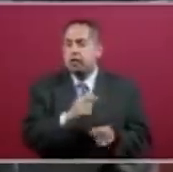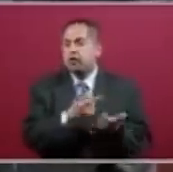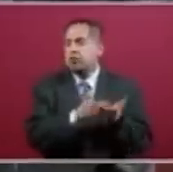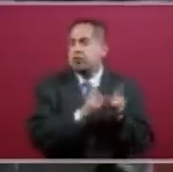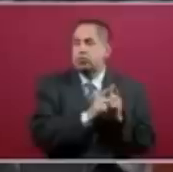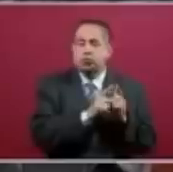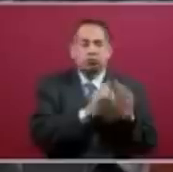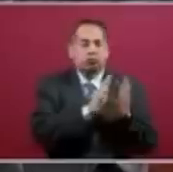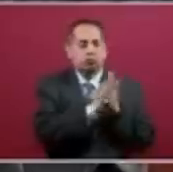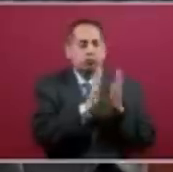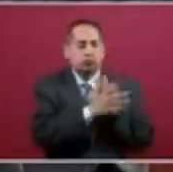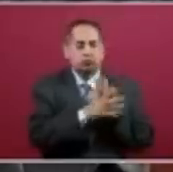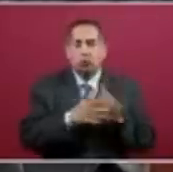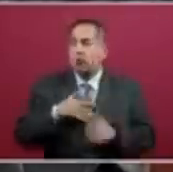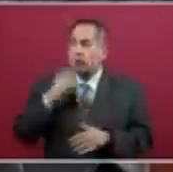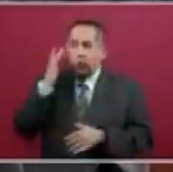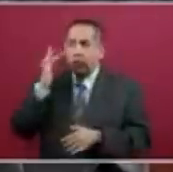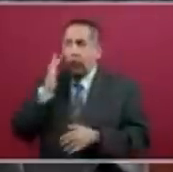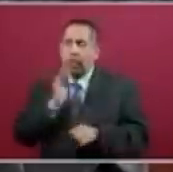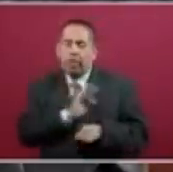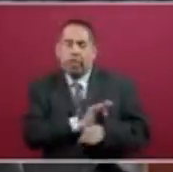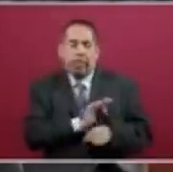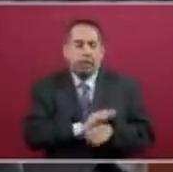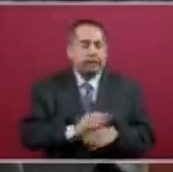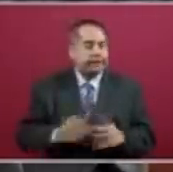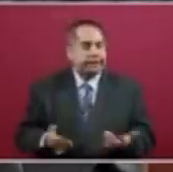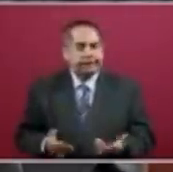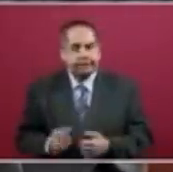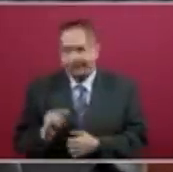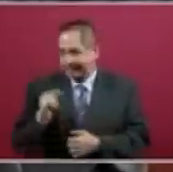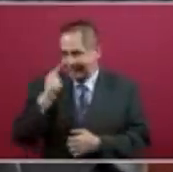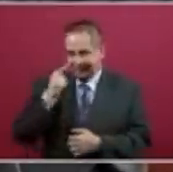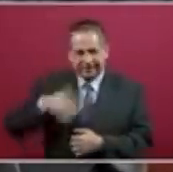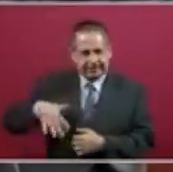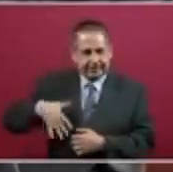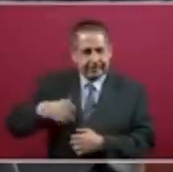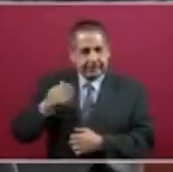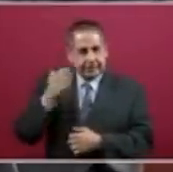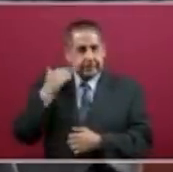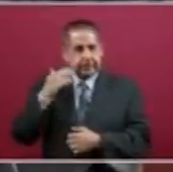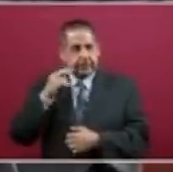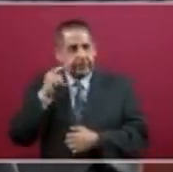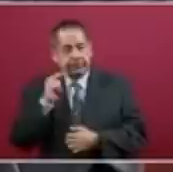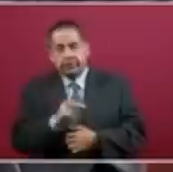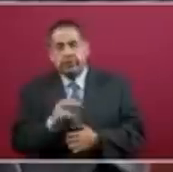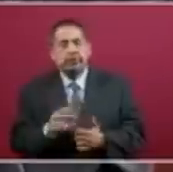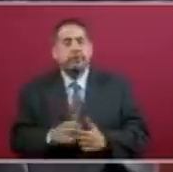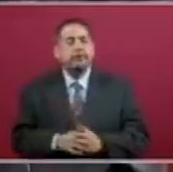grupos de delincuentes. Lo acabamos de